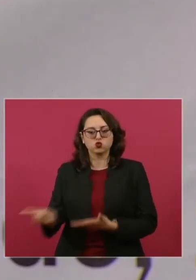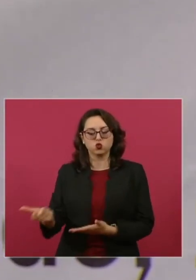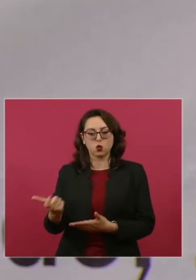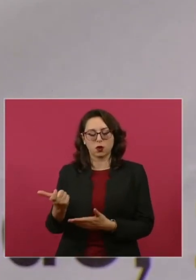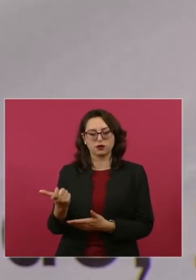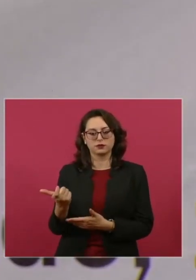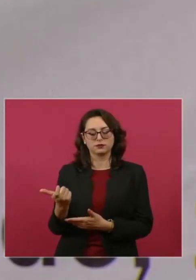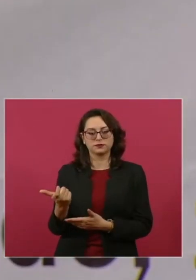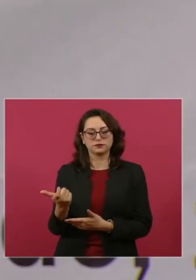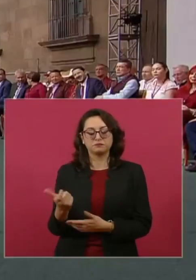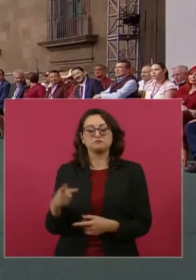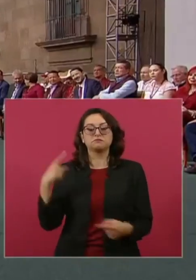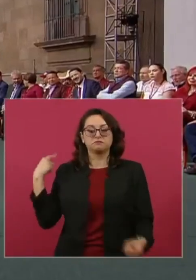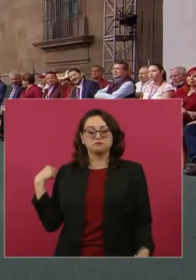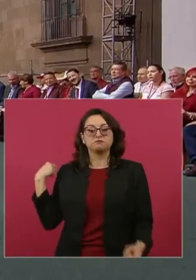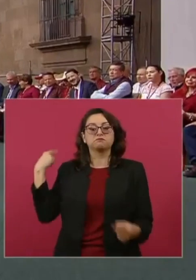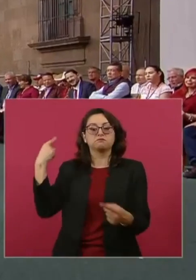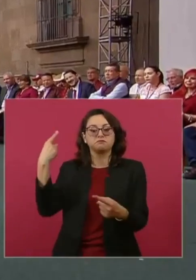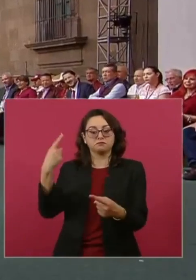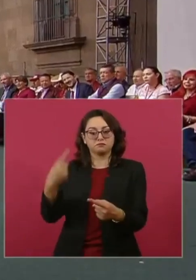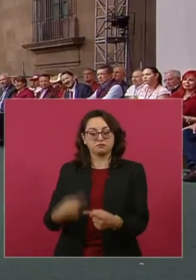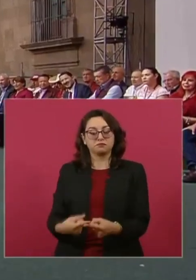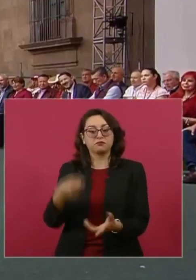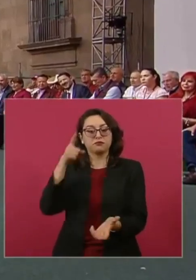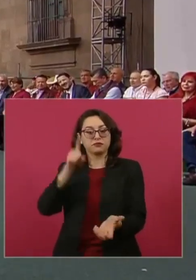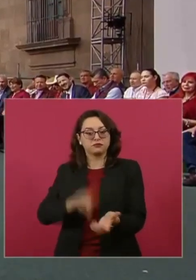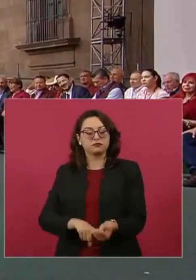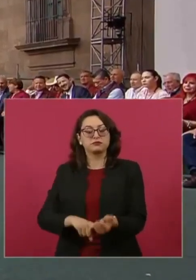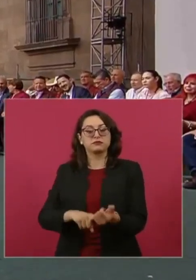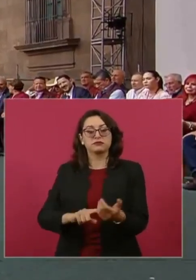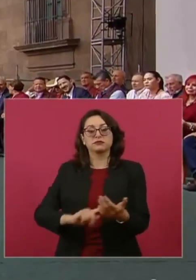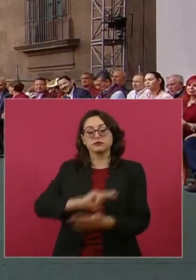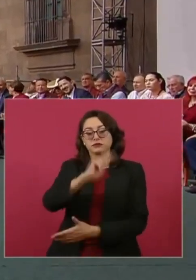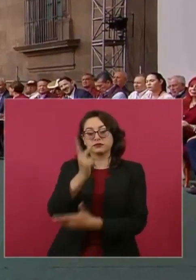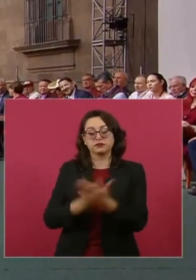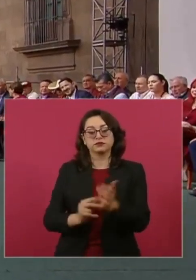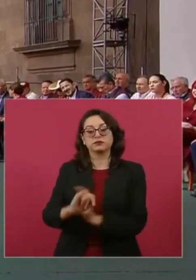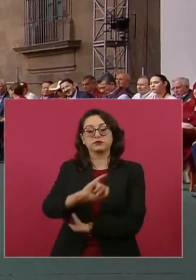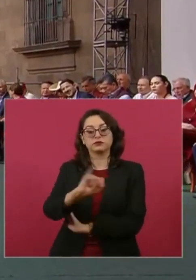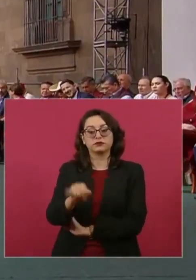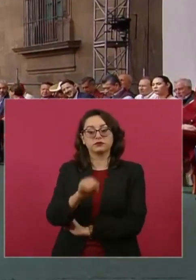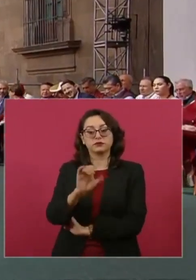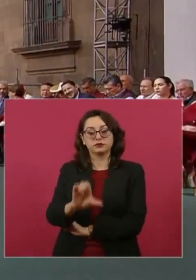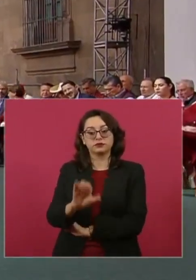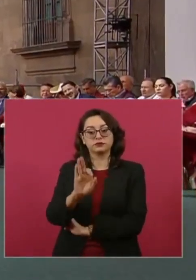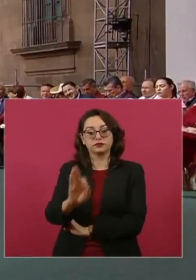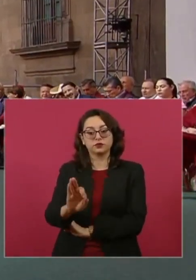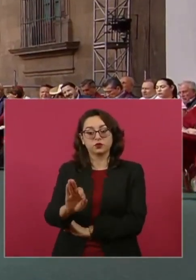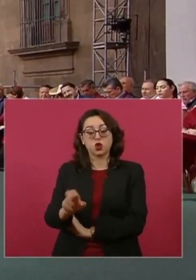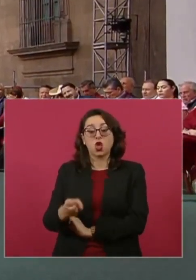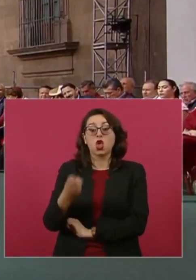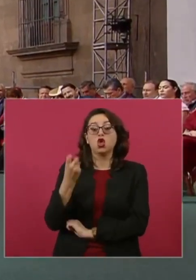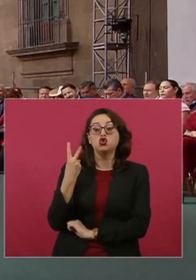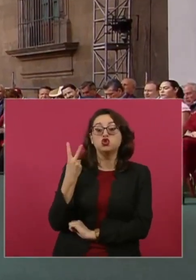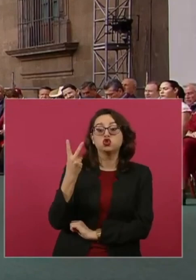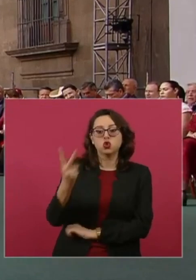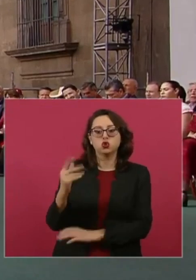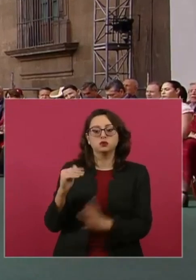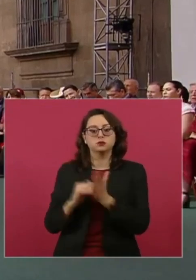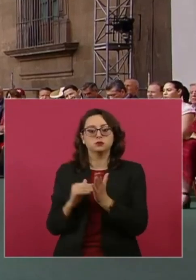minimum salary. Que hasta hoy han pasado por el programa de jóvenes construyendo el futuro, 2 millones.